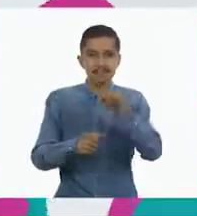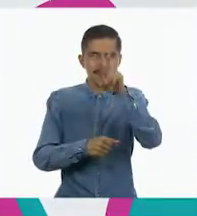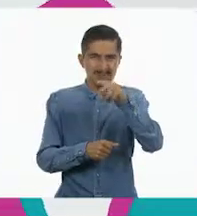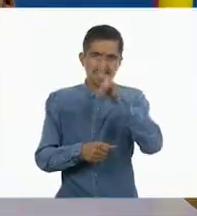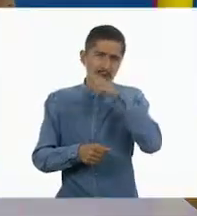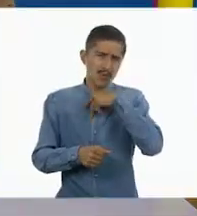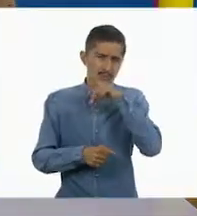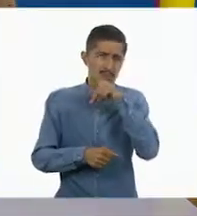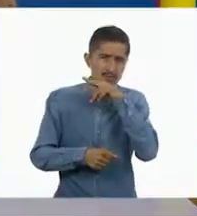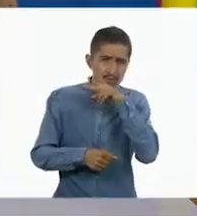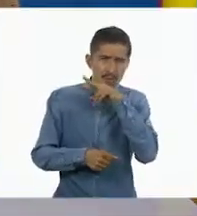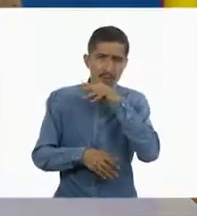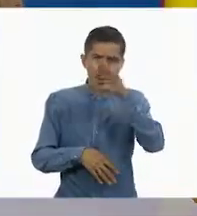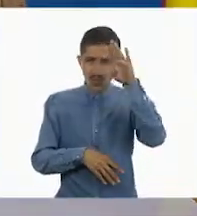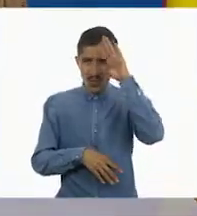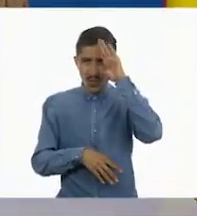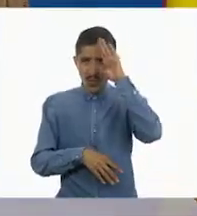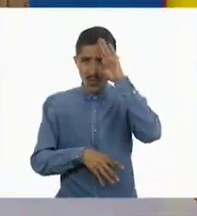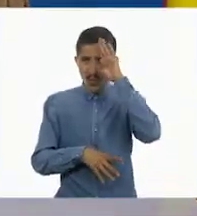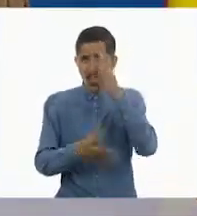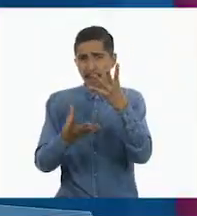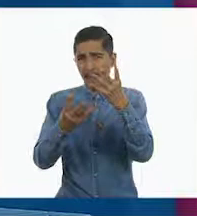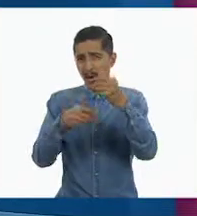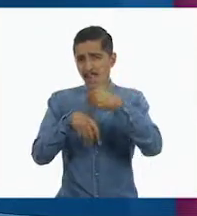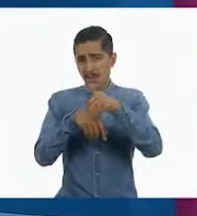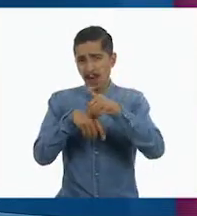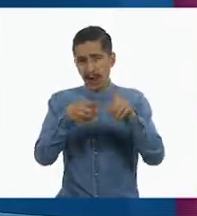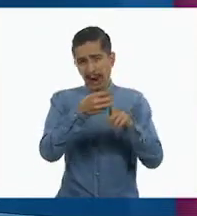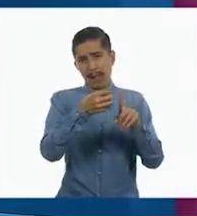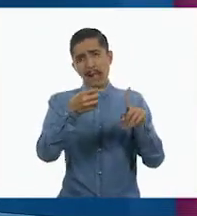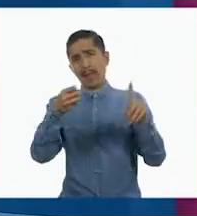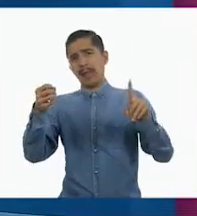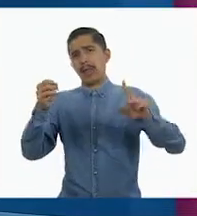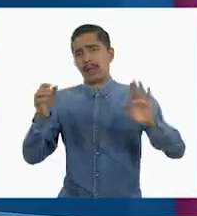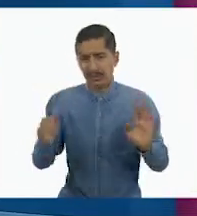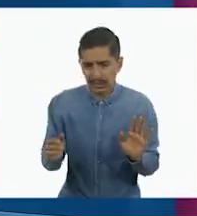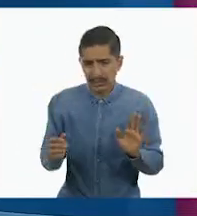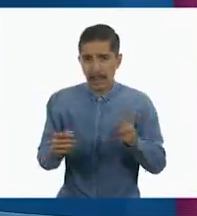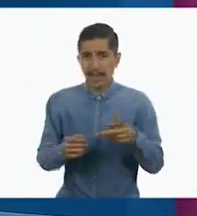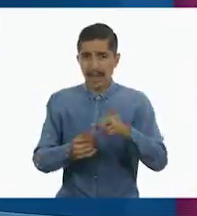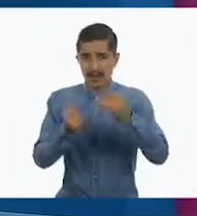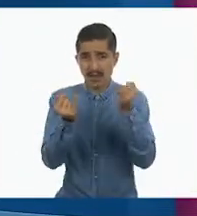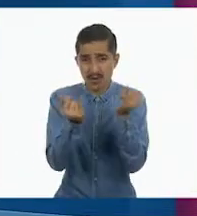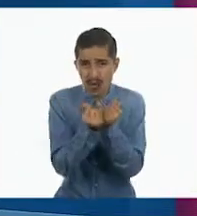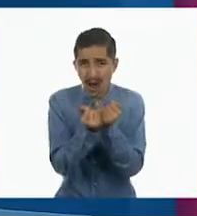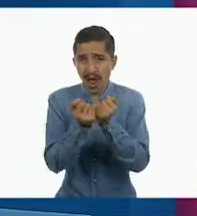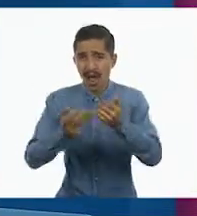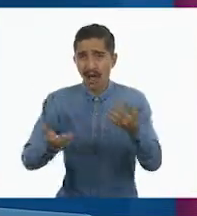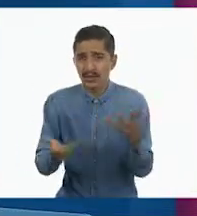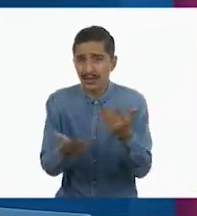preocupada porque veo que son cantidades enormes y no se parece a lo que hemos hecho antes